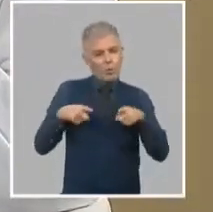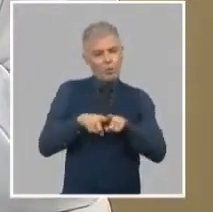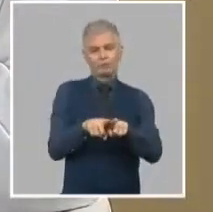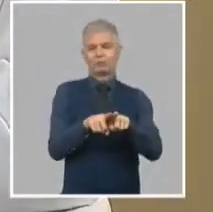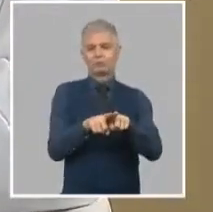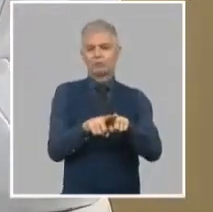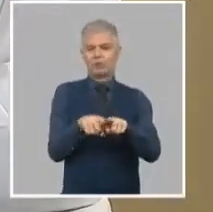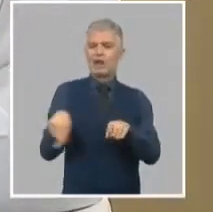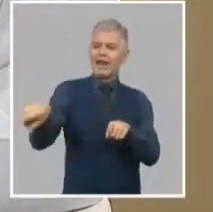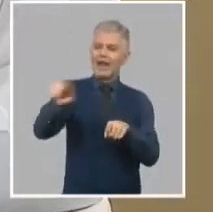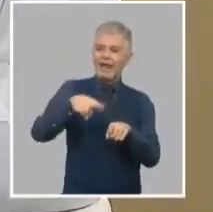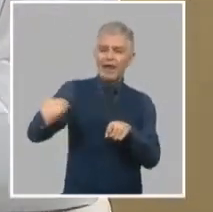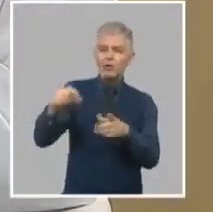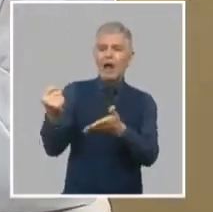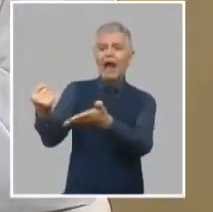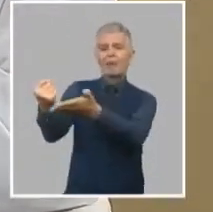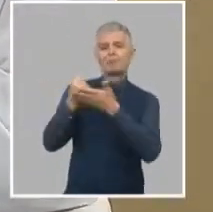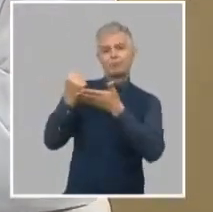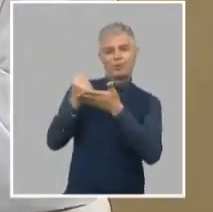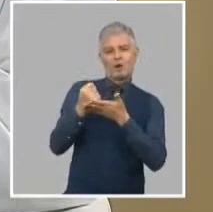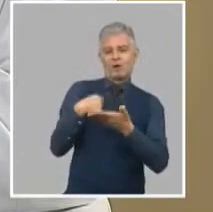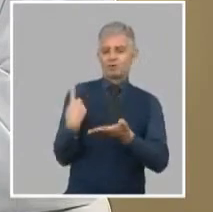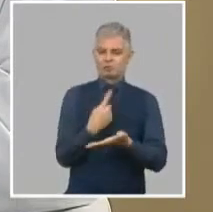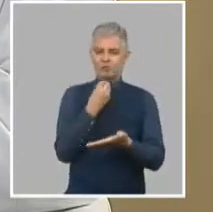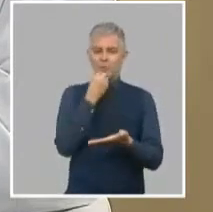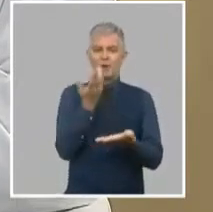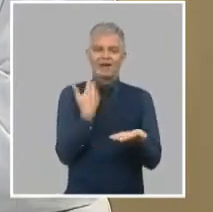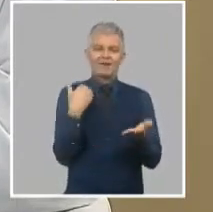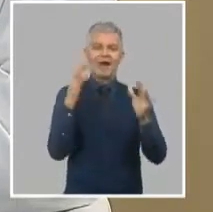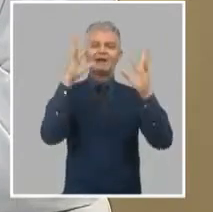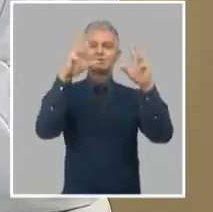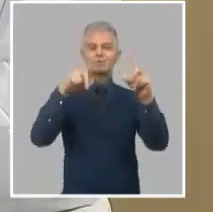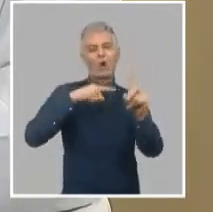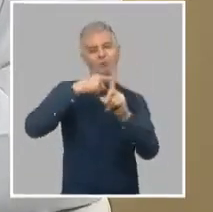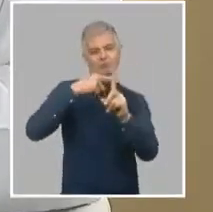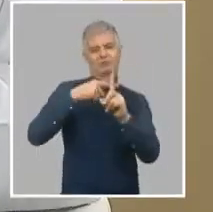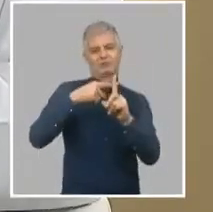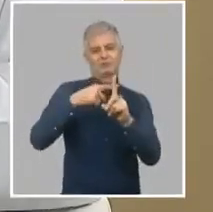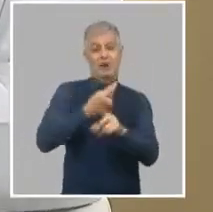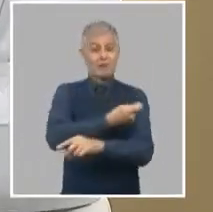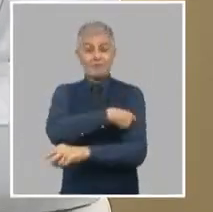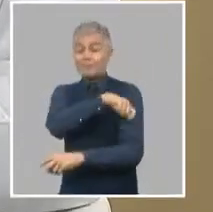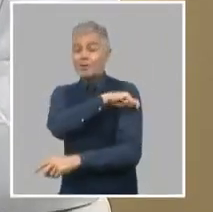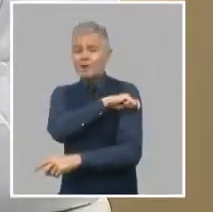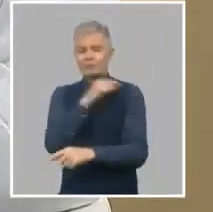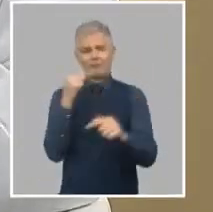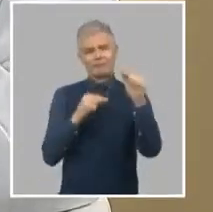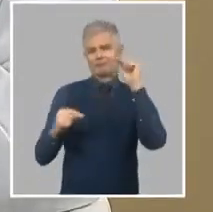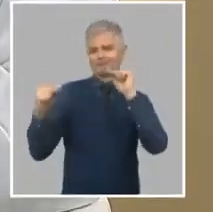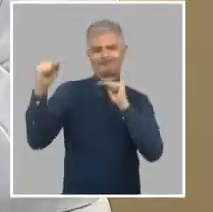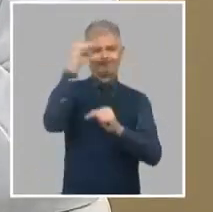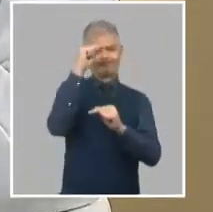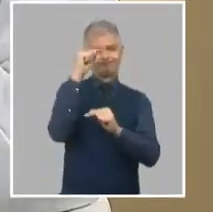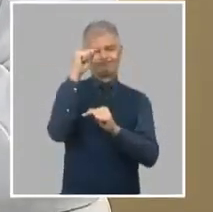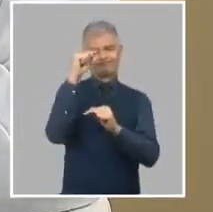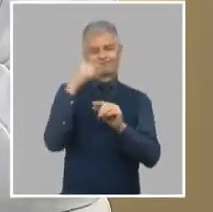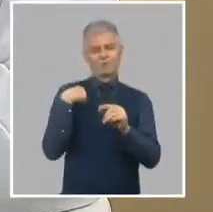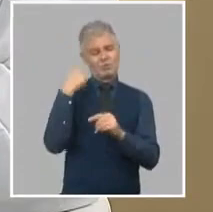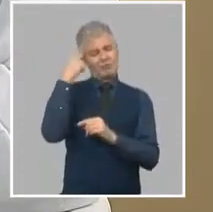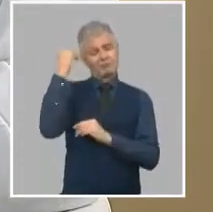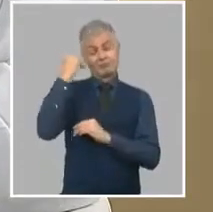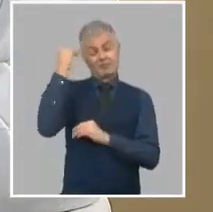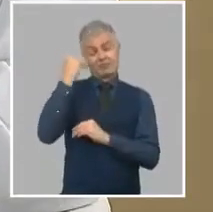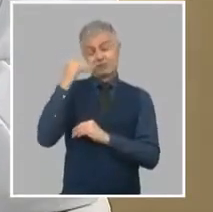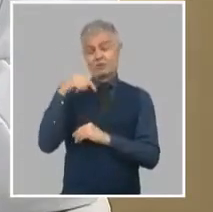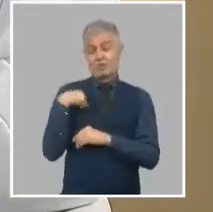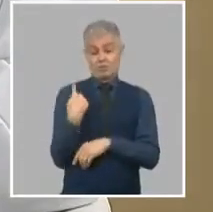nuestras funciones. Y agradecían además el trabajo que nosotros estábamos haciendo ahí. El pueblo fue fundamental. Y yo creo que eso es lo